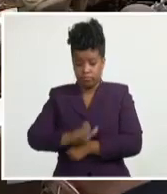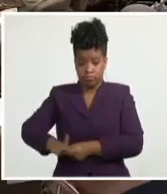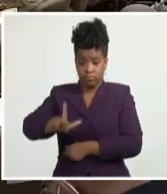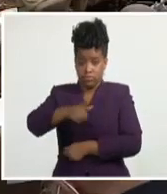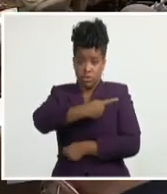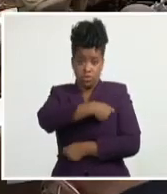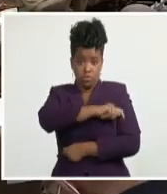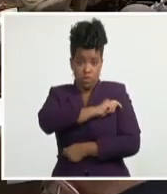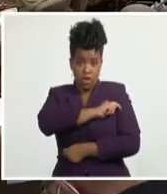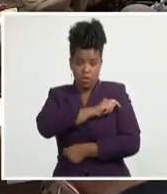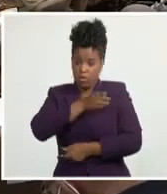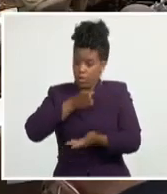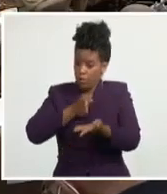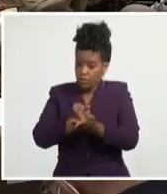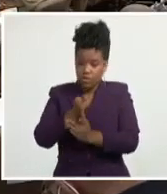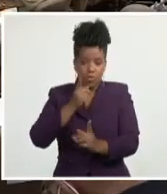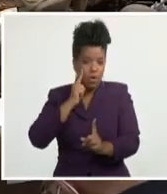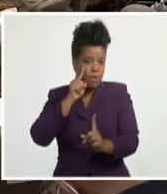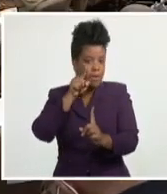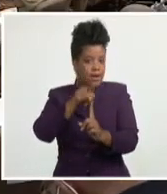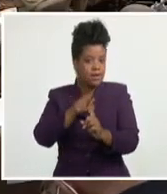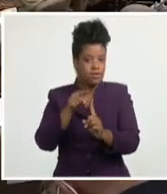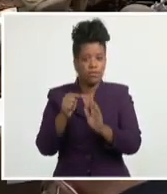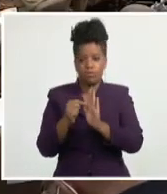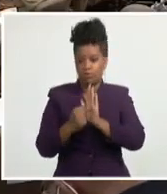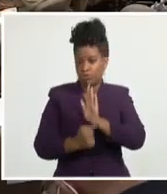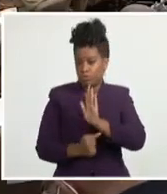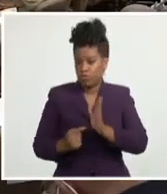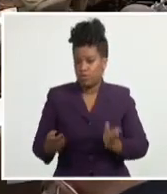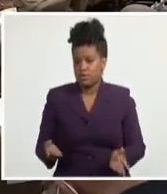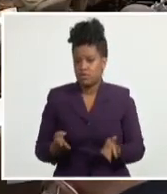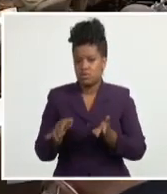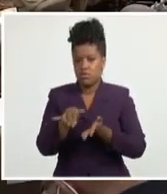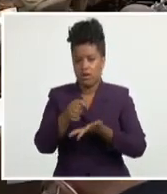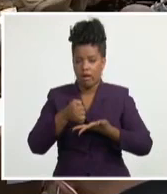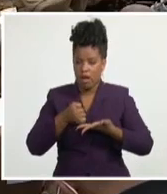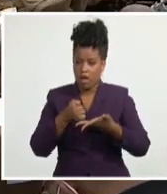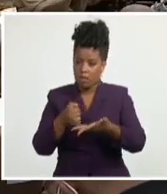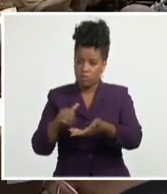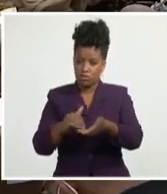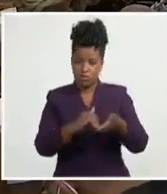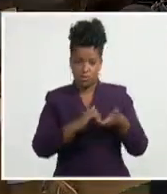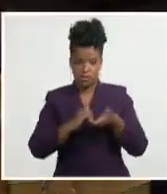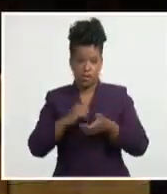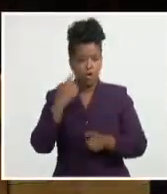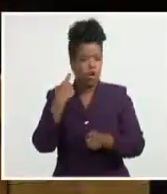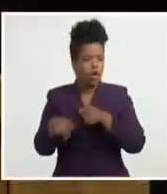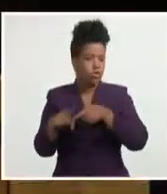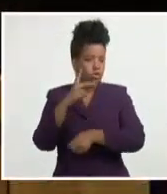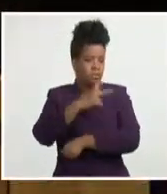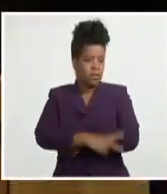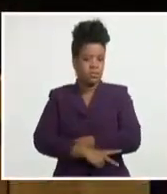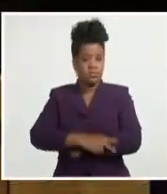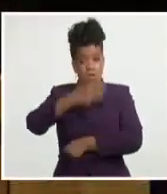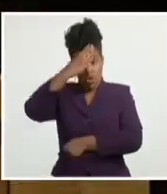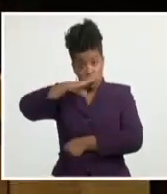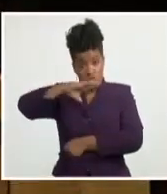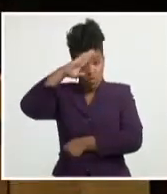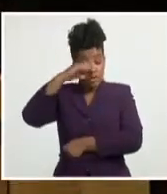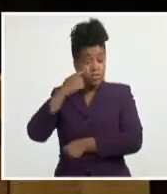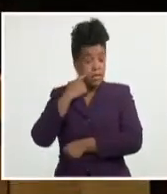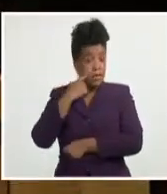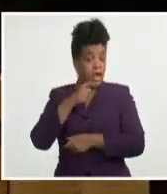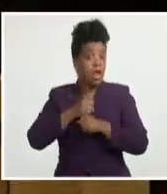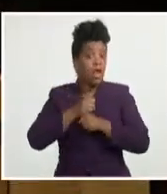los objetivos de desarrollo previstos, así como al apoyo solidario a otros pueblos. Cuba ha dado una lección